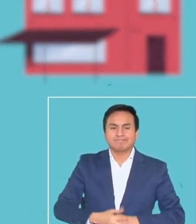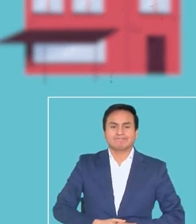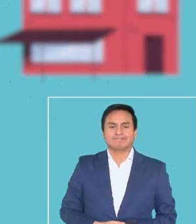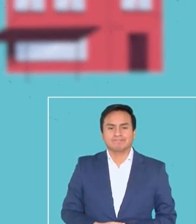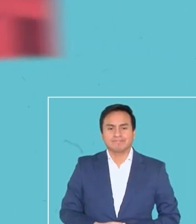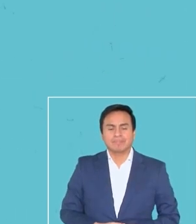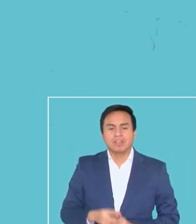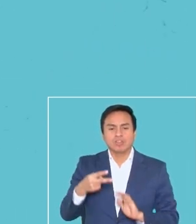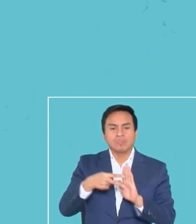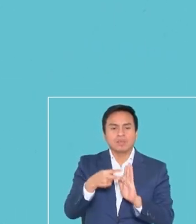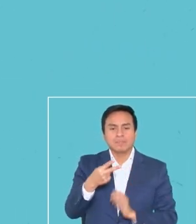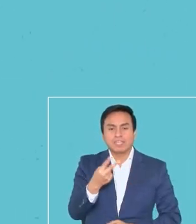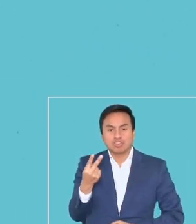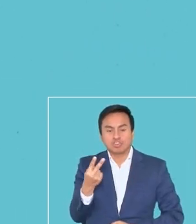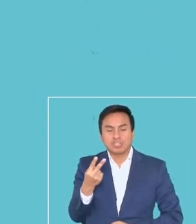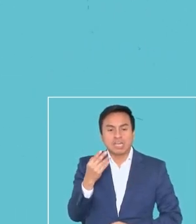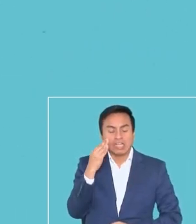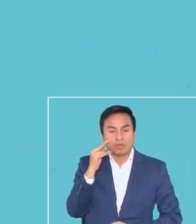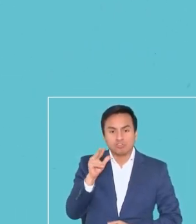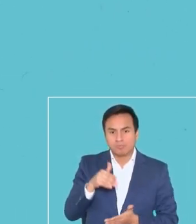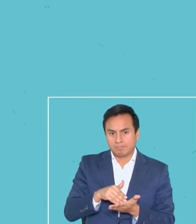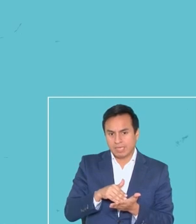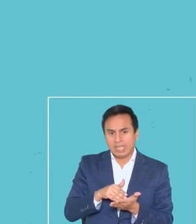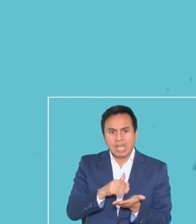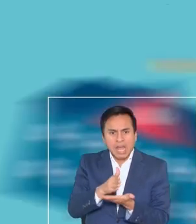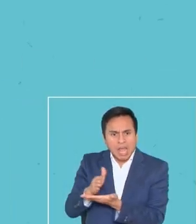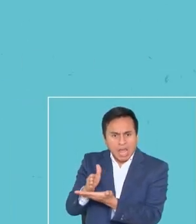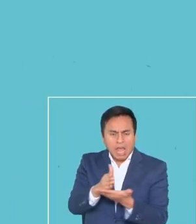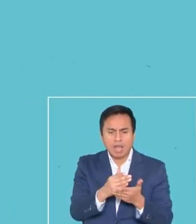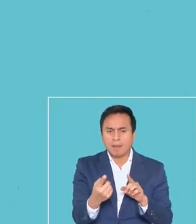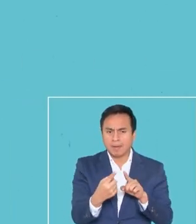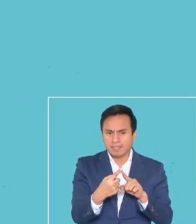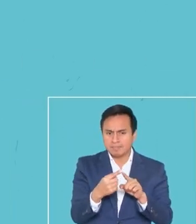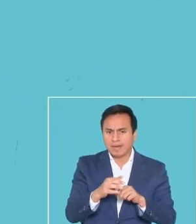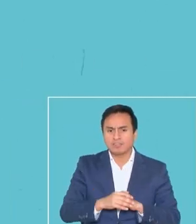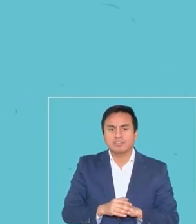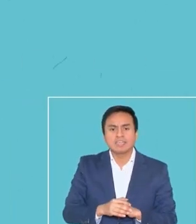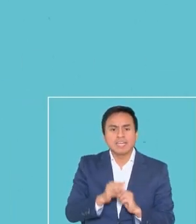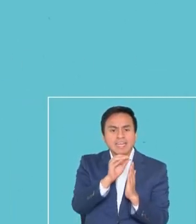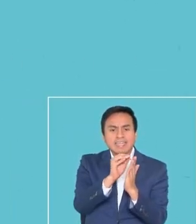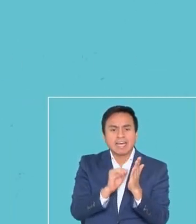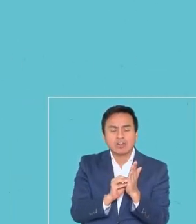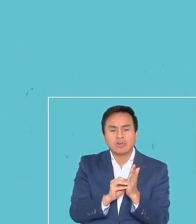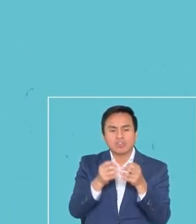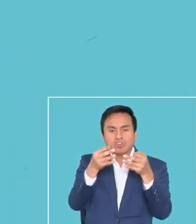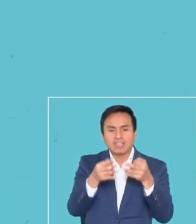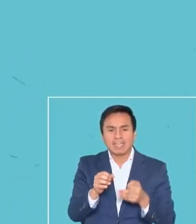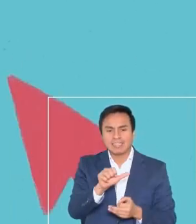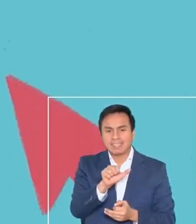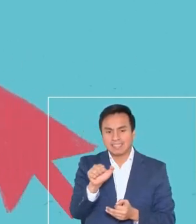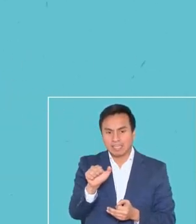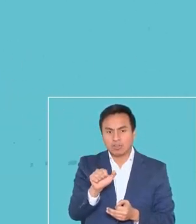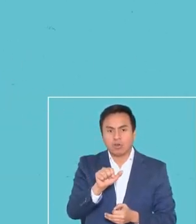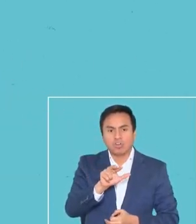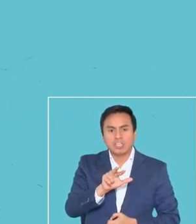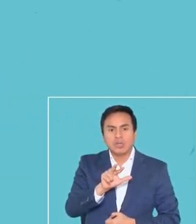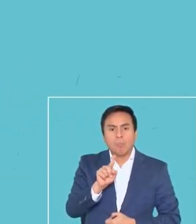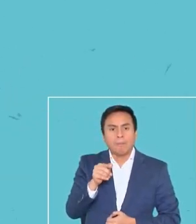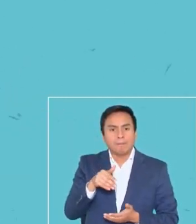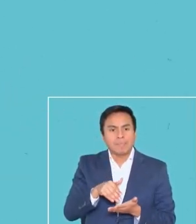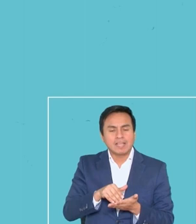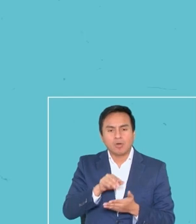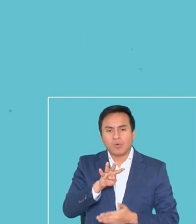Estado. En 2022, casi 8.000 establecimientos participaron y se registraron un total de